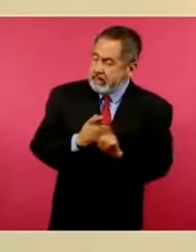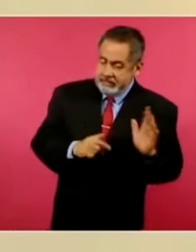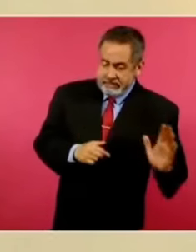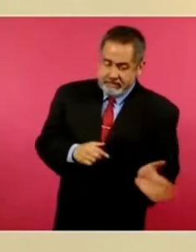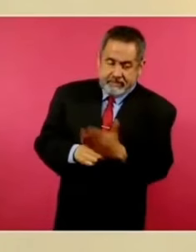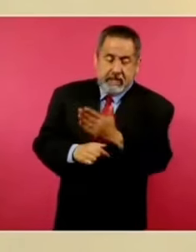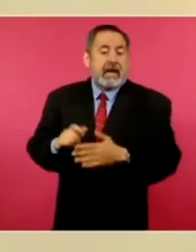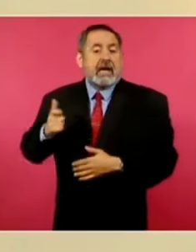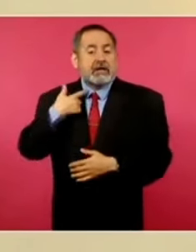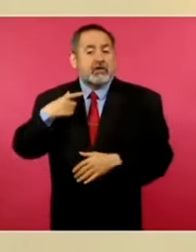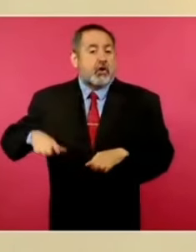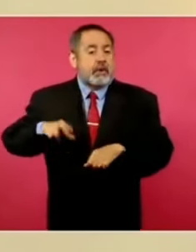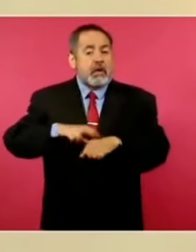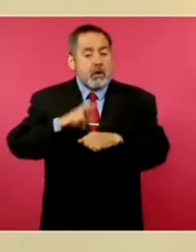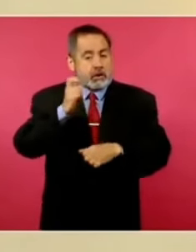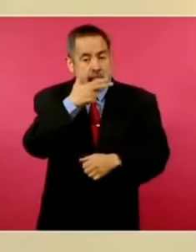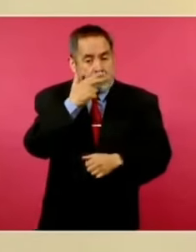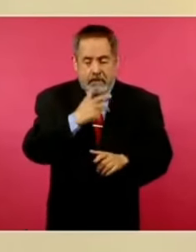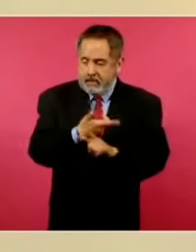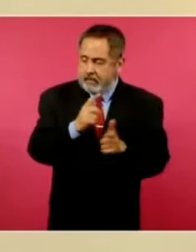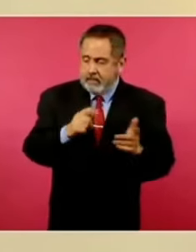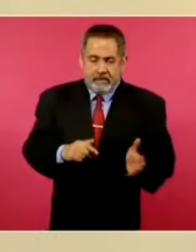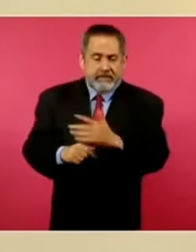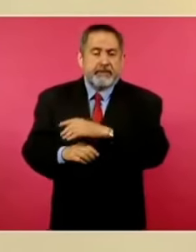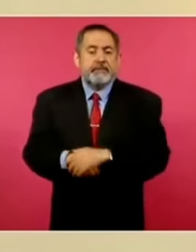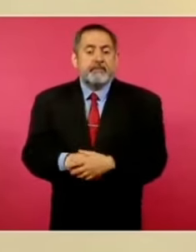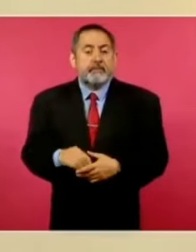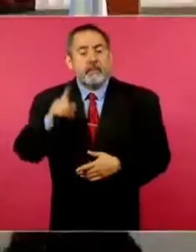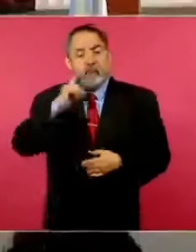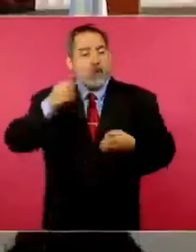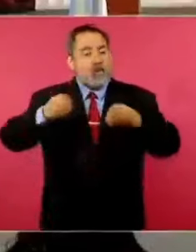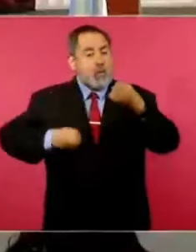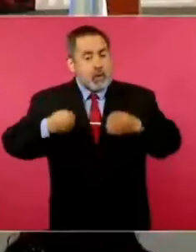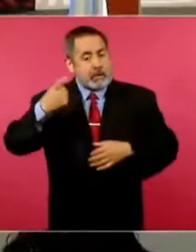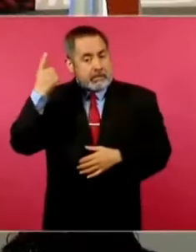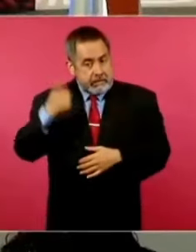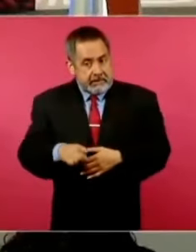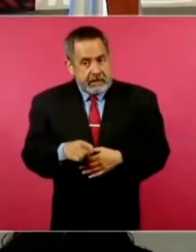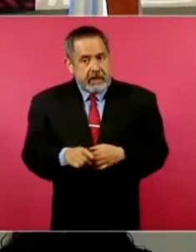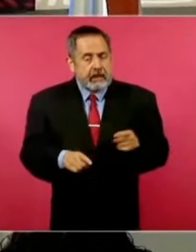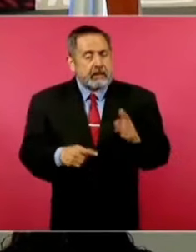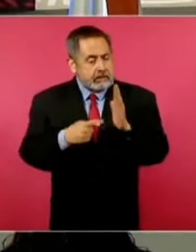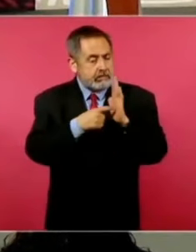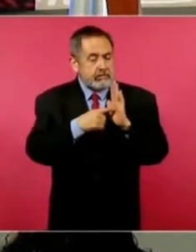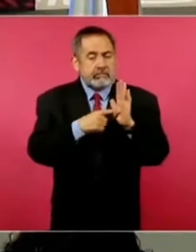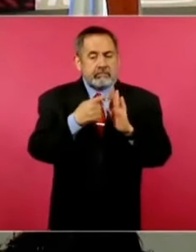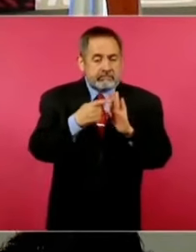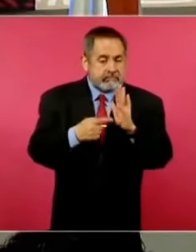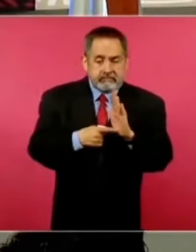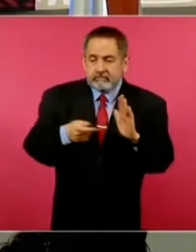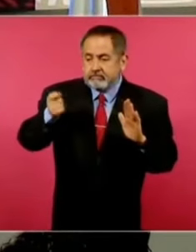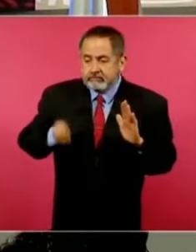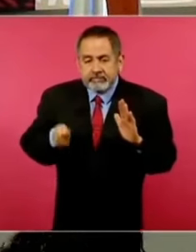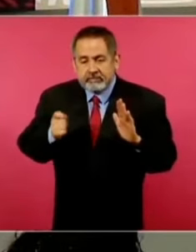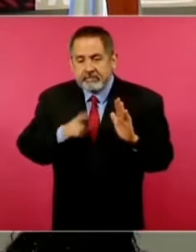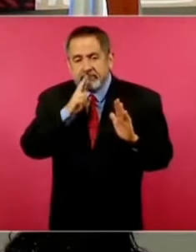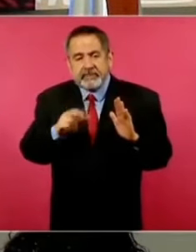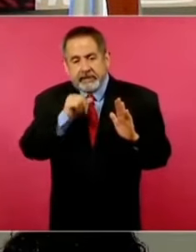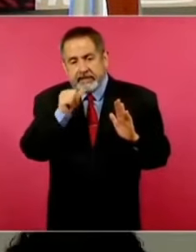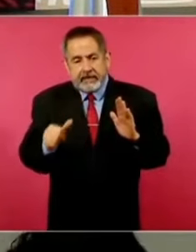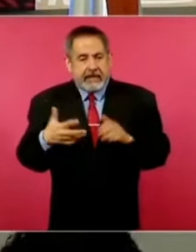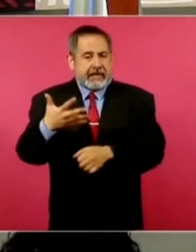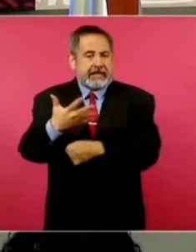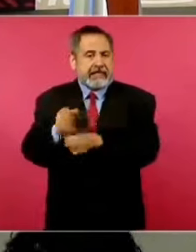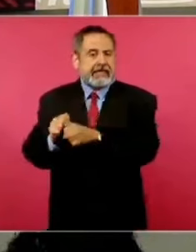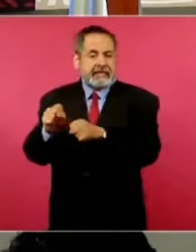exgobernador de Chihuahua la jueza ordenó lo anterior tomando como base las dos resoluciones de apelación emitidas por la